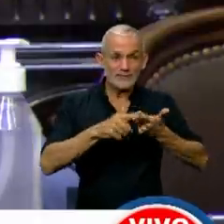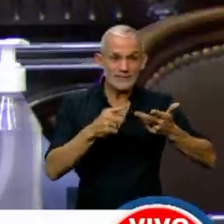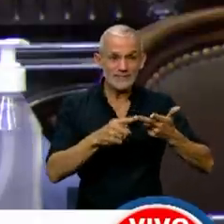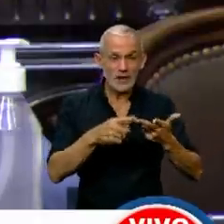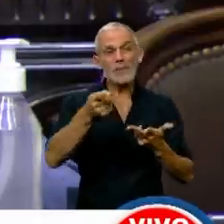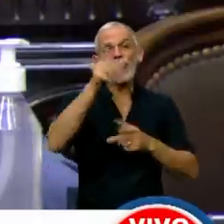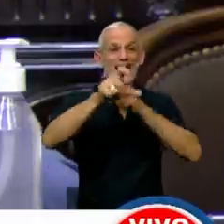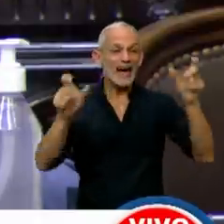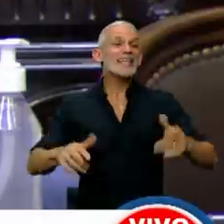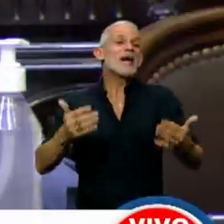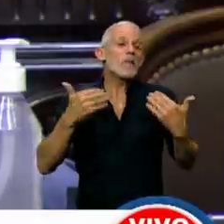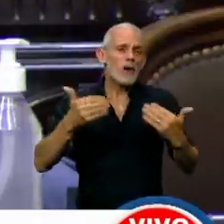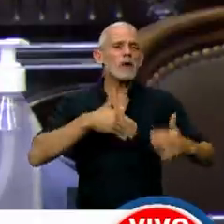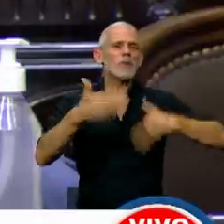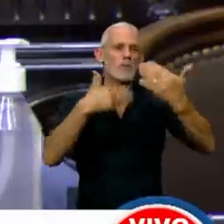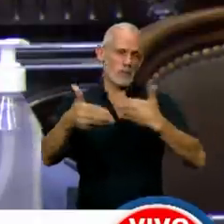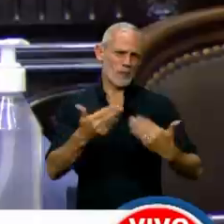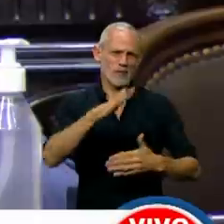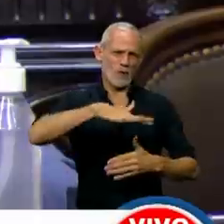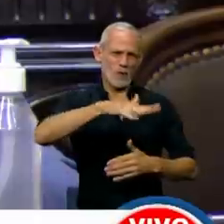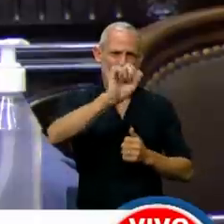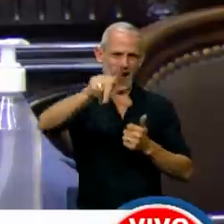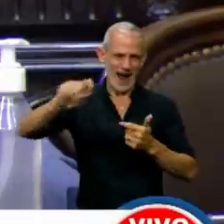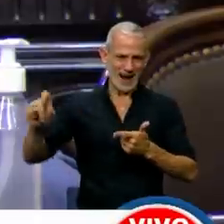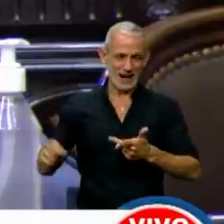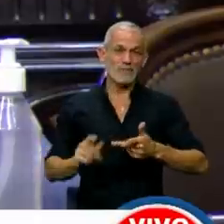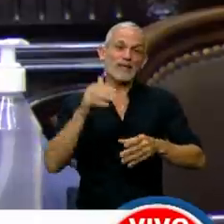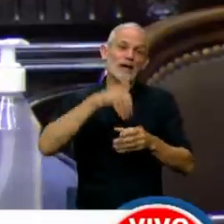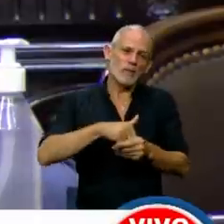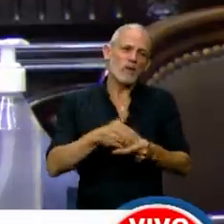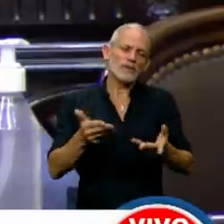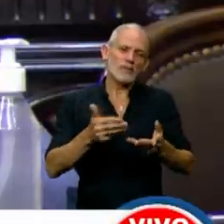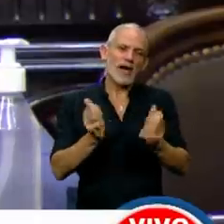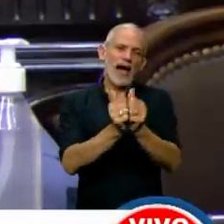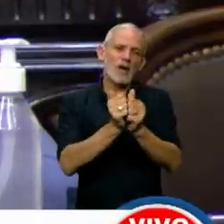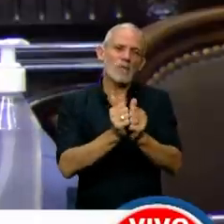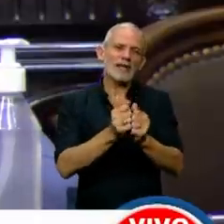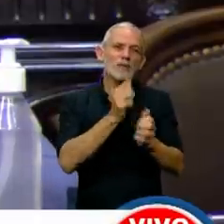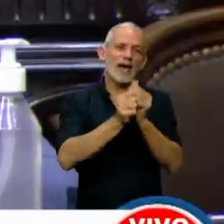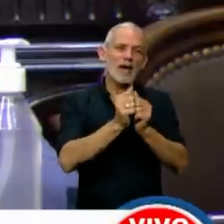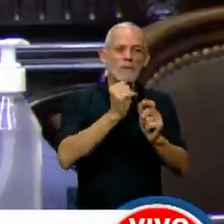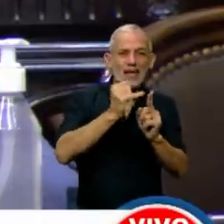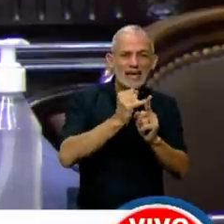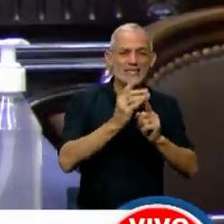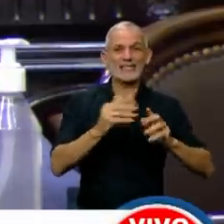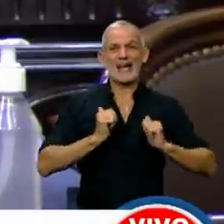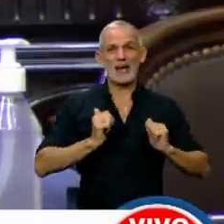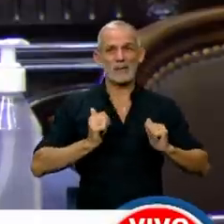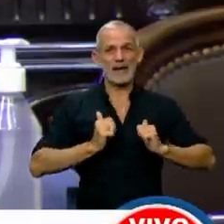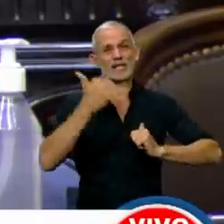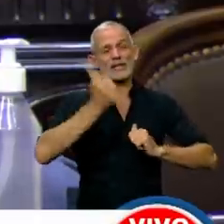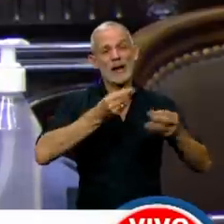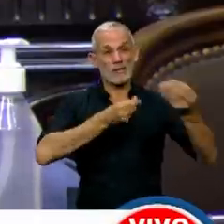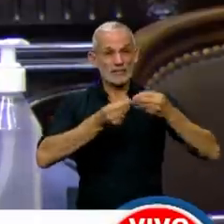gente tenga la posibilidad de seguir desarrollándose en el lugar que está que acompañamos a cada uno de las pymes que están esperando tener